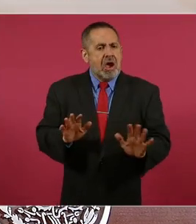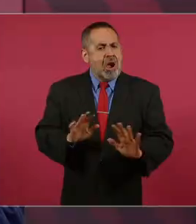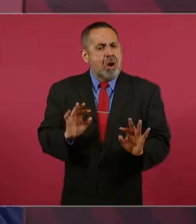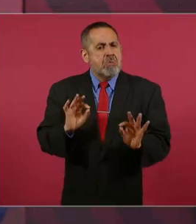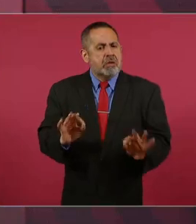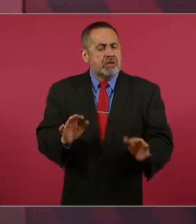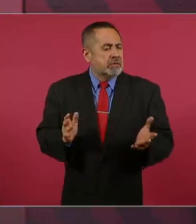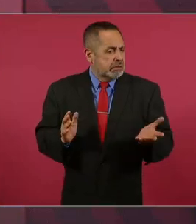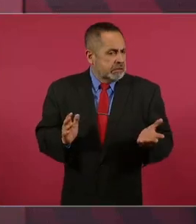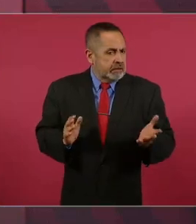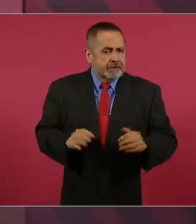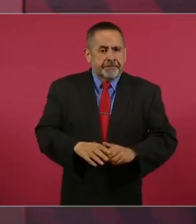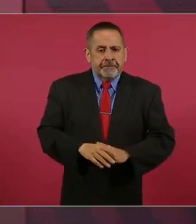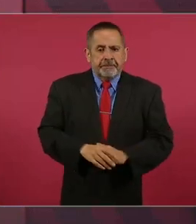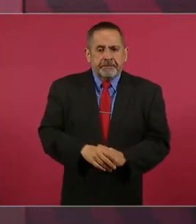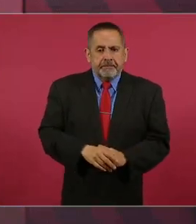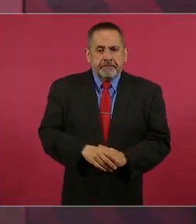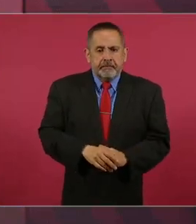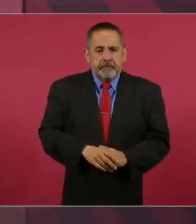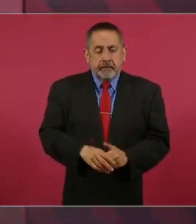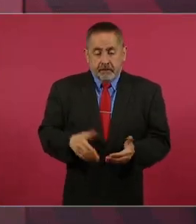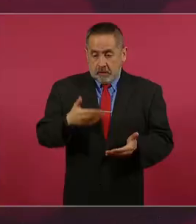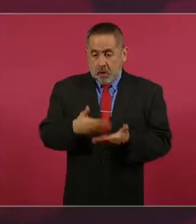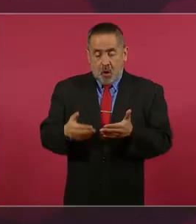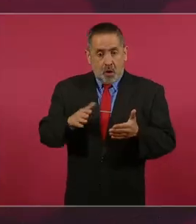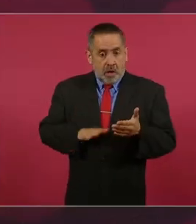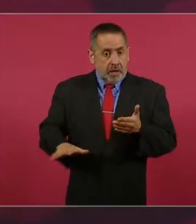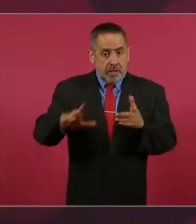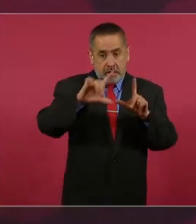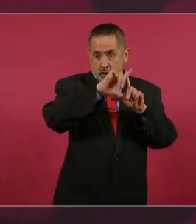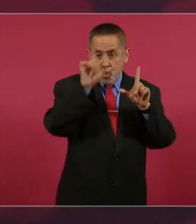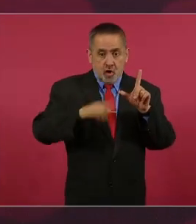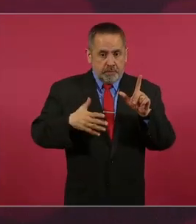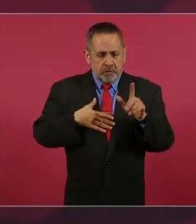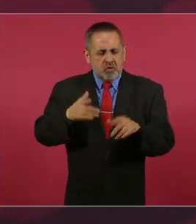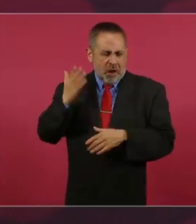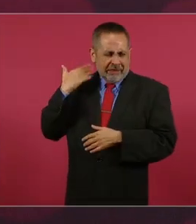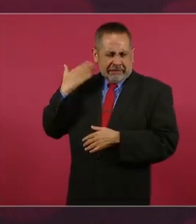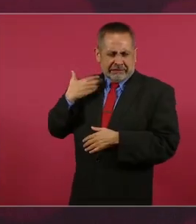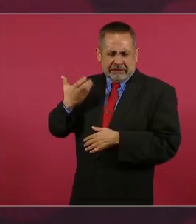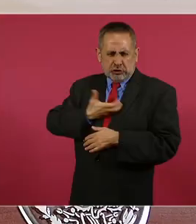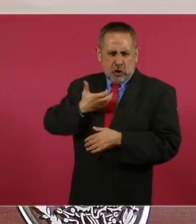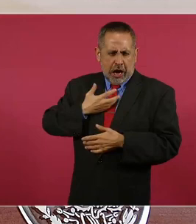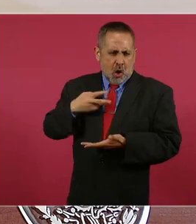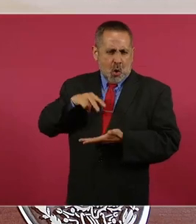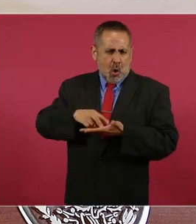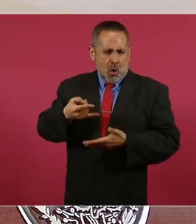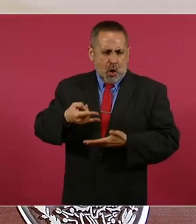Y en general, en este gobierno, lo dije en el Zócalo,